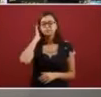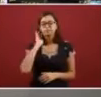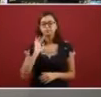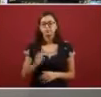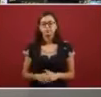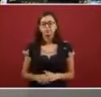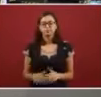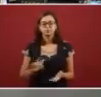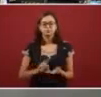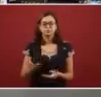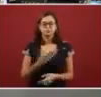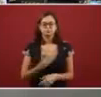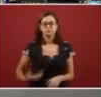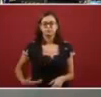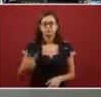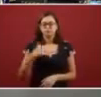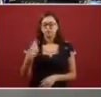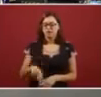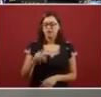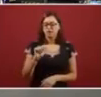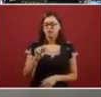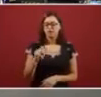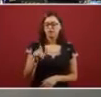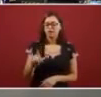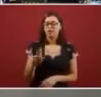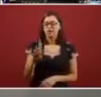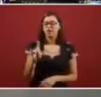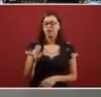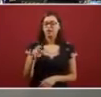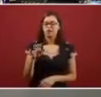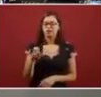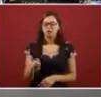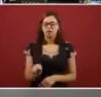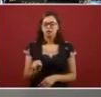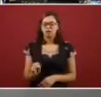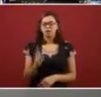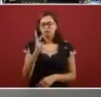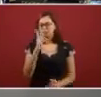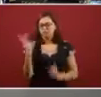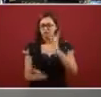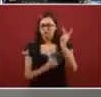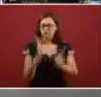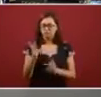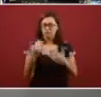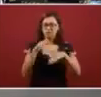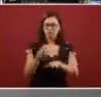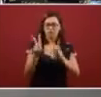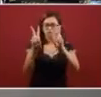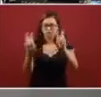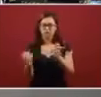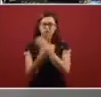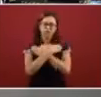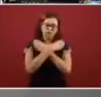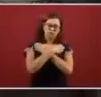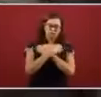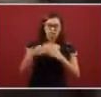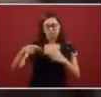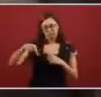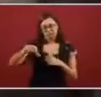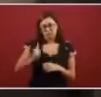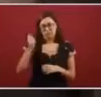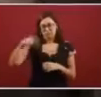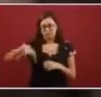Gracias, presidente. Daniel Blancas, de Crónica. Dos preguntas relacionadas con la educación, ahora que inicia el ciclo escolar. La primera,